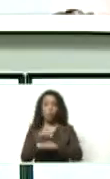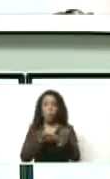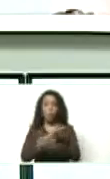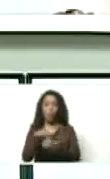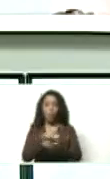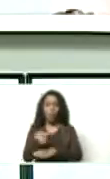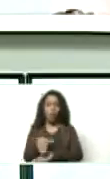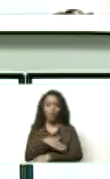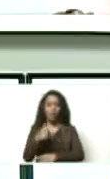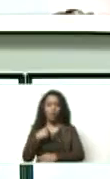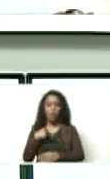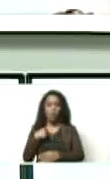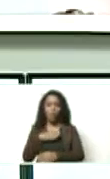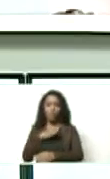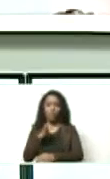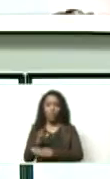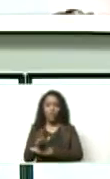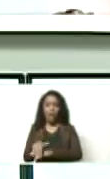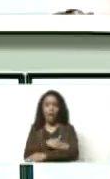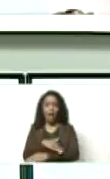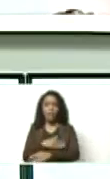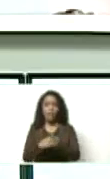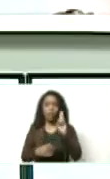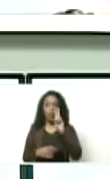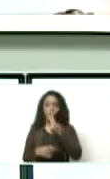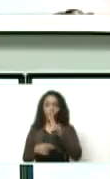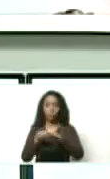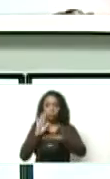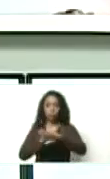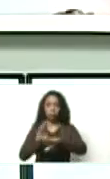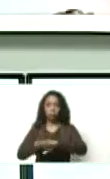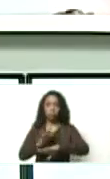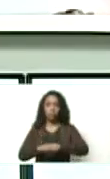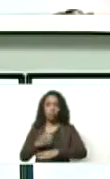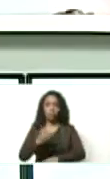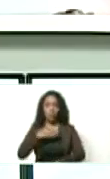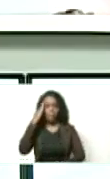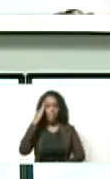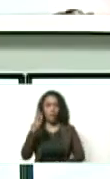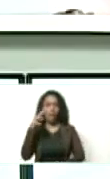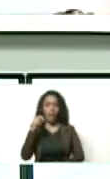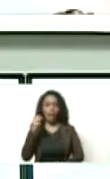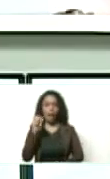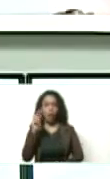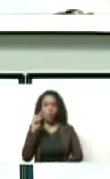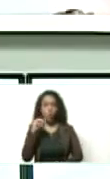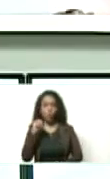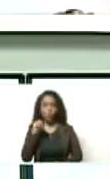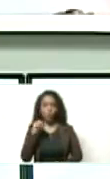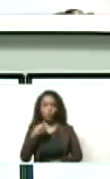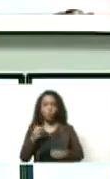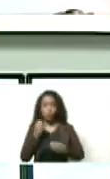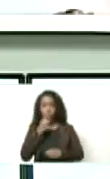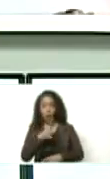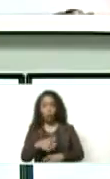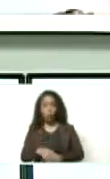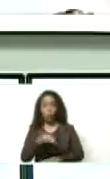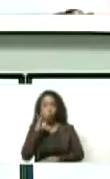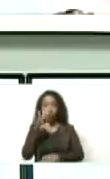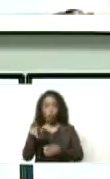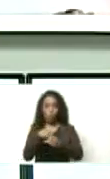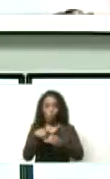calle. Yo pasé por las calles de Los Frailes, mandé a llamar a la almiranta y a Naún. Bueno, cuatro